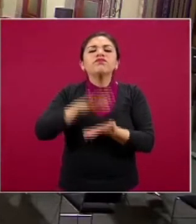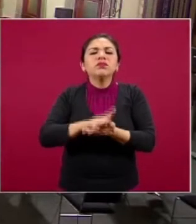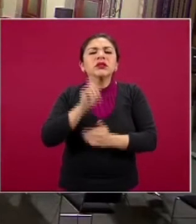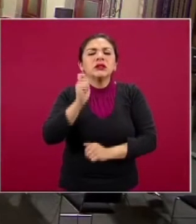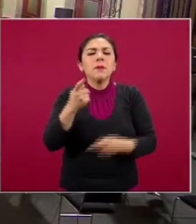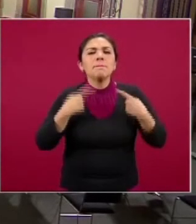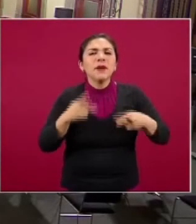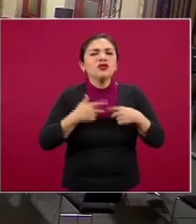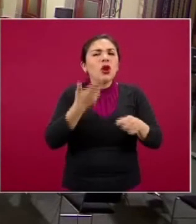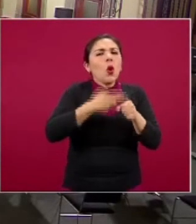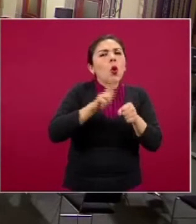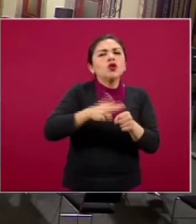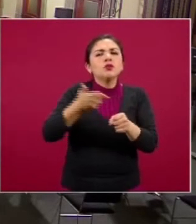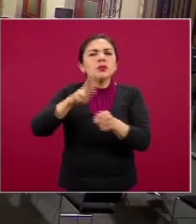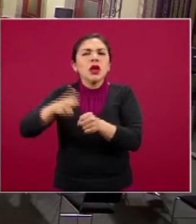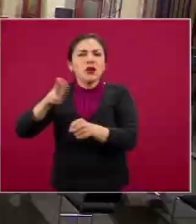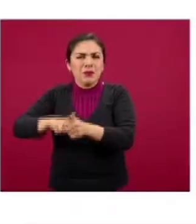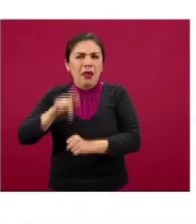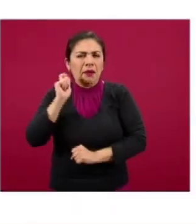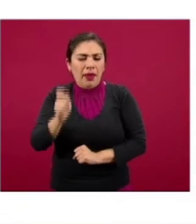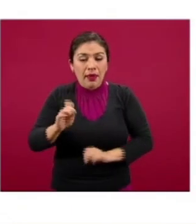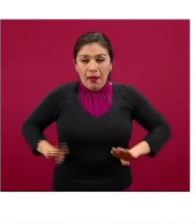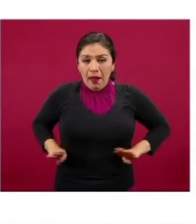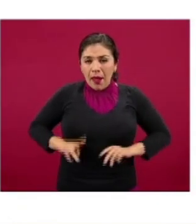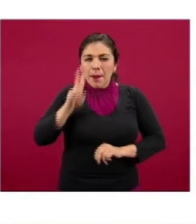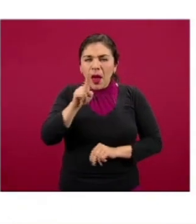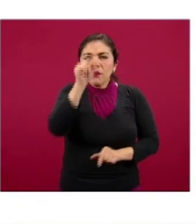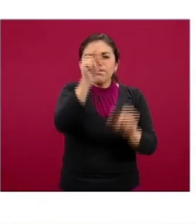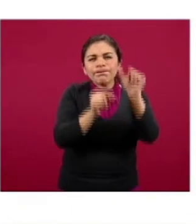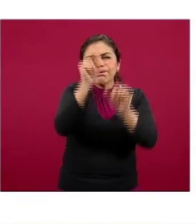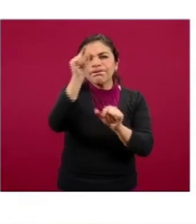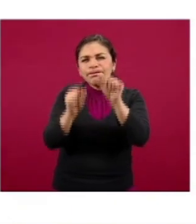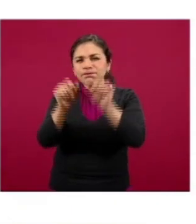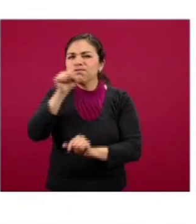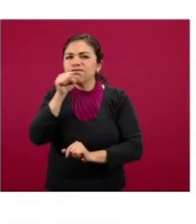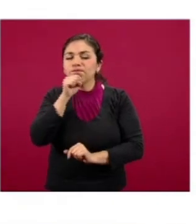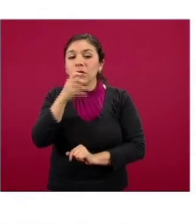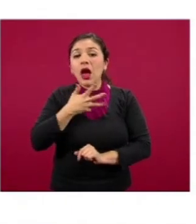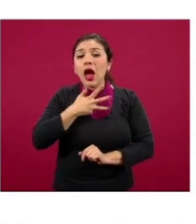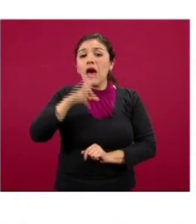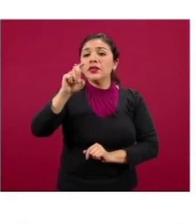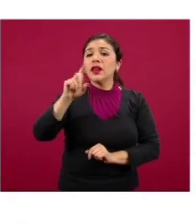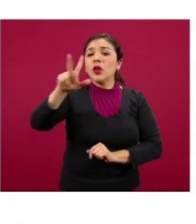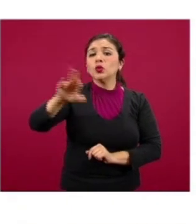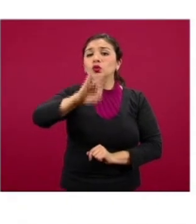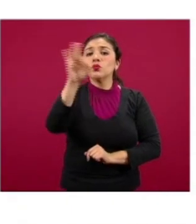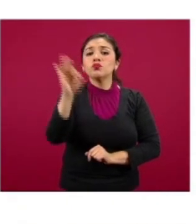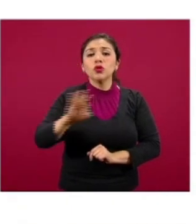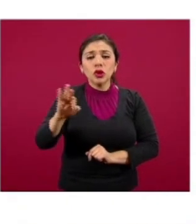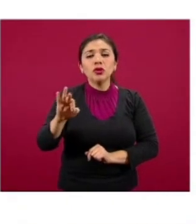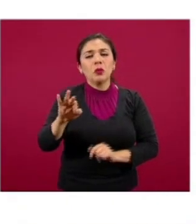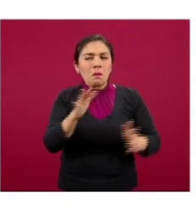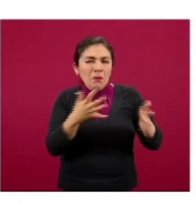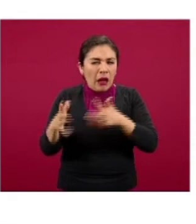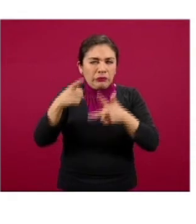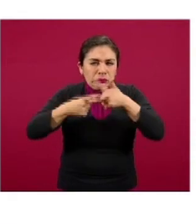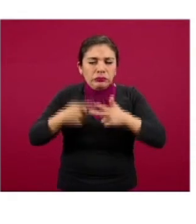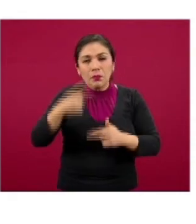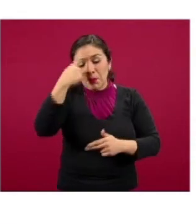de hospitalización, que lo vemos en esta gráfica de columnas, con un 38% promedio